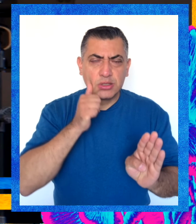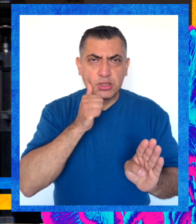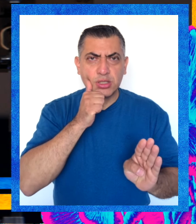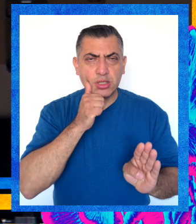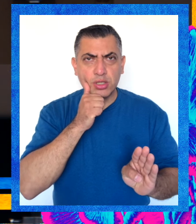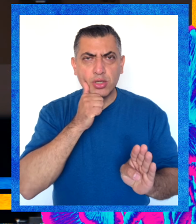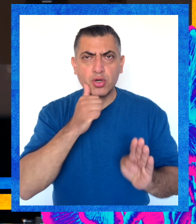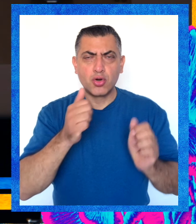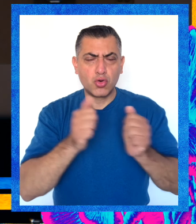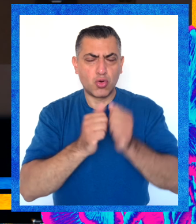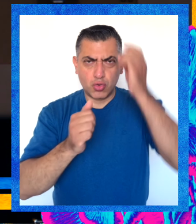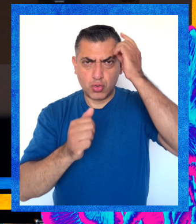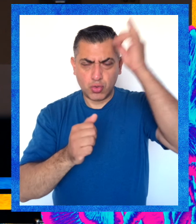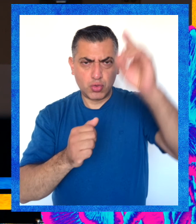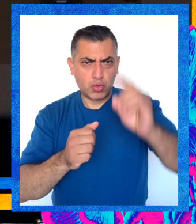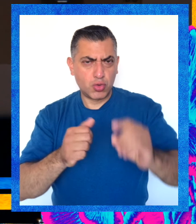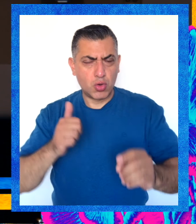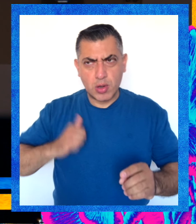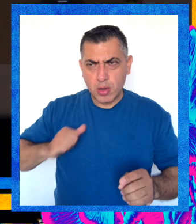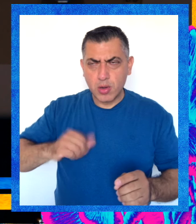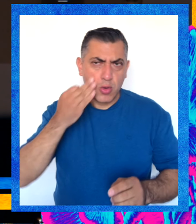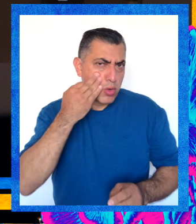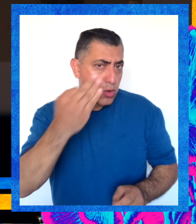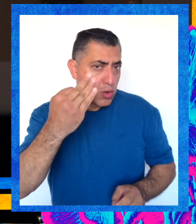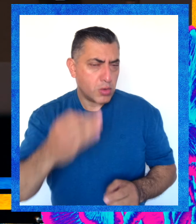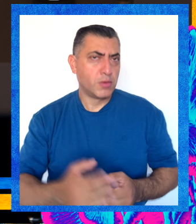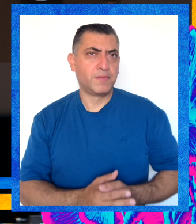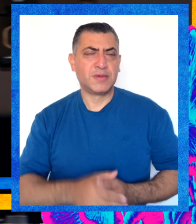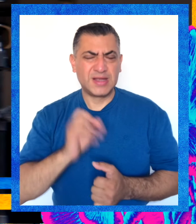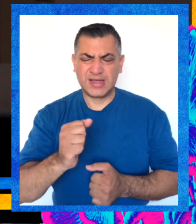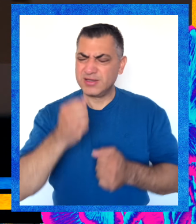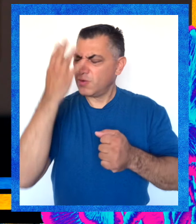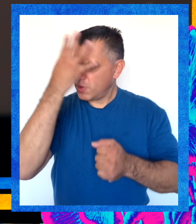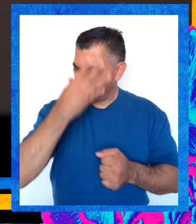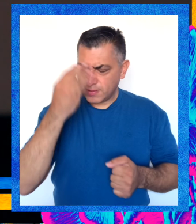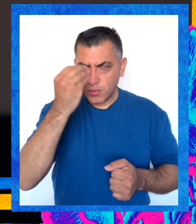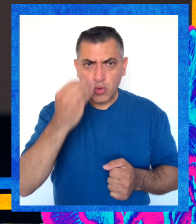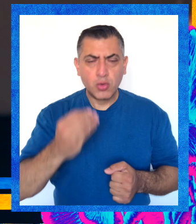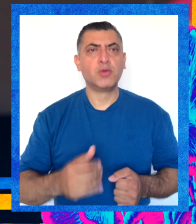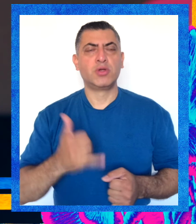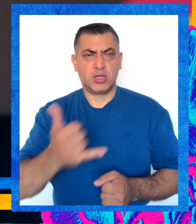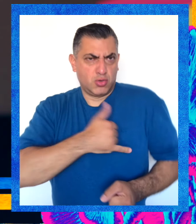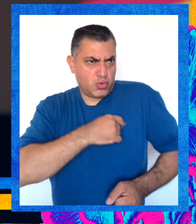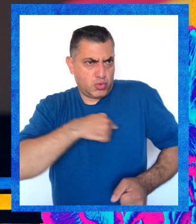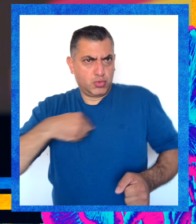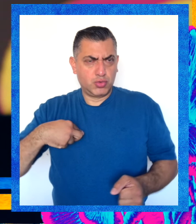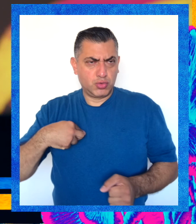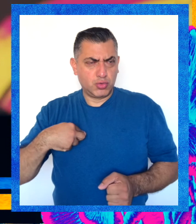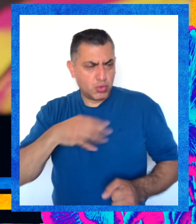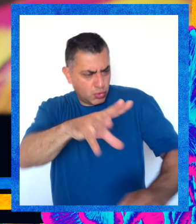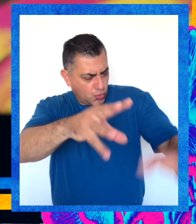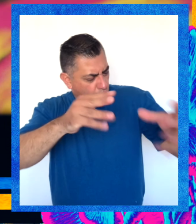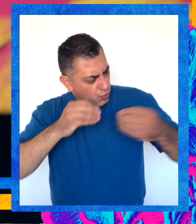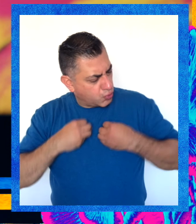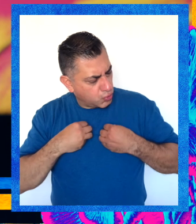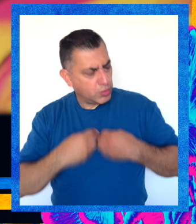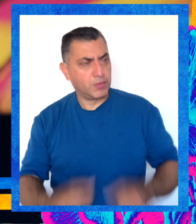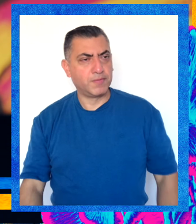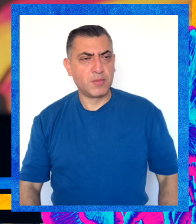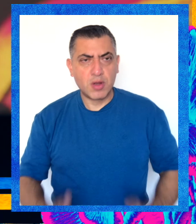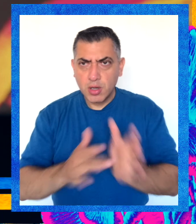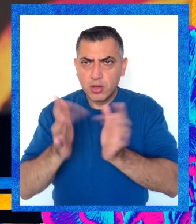con el dios poderoso del antiguo testamento qué les parece esto esto es glorioso esto es maravilloso y nosotros podemos hacerlo no es